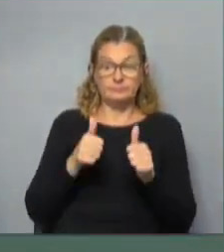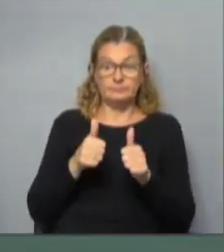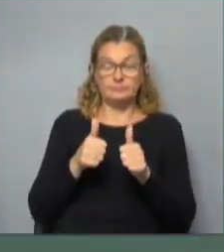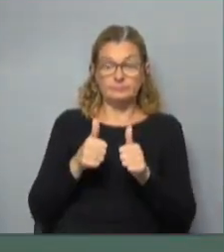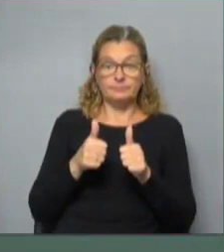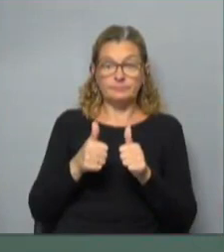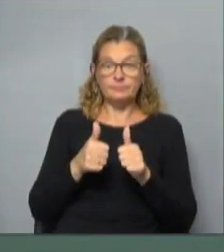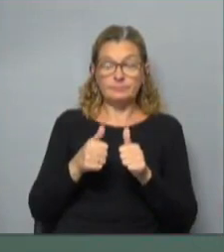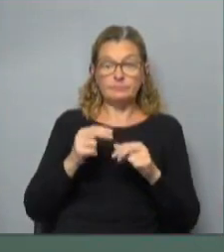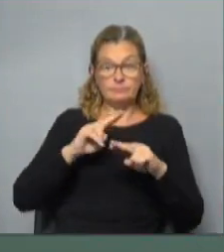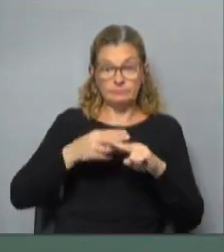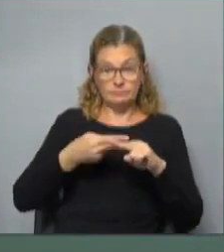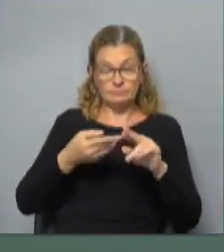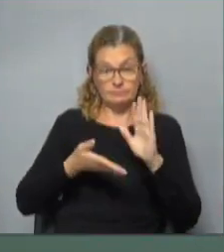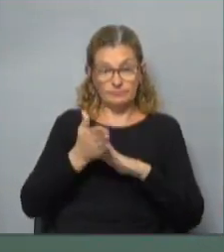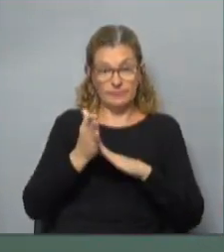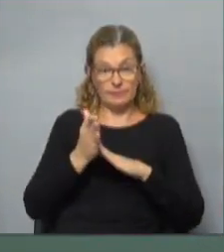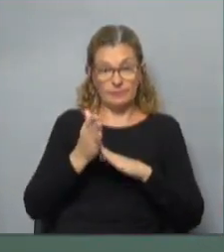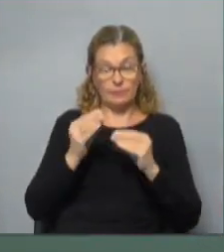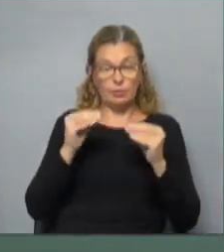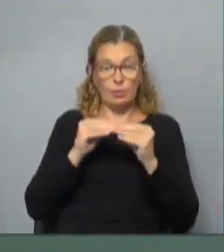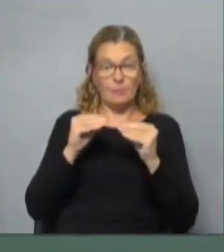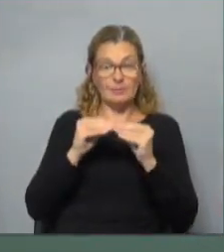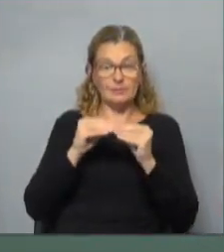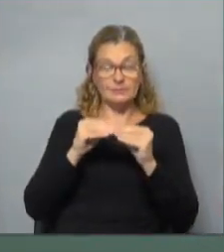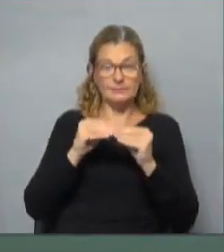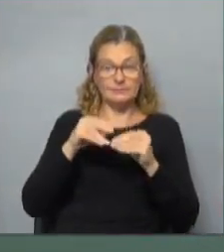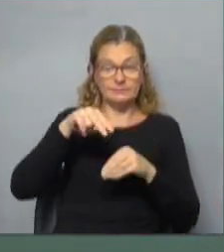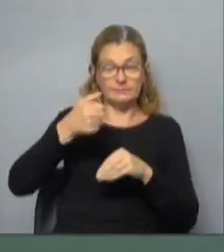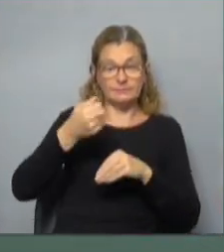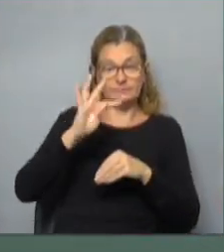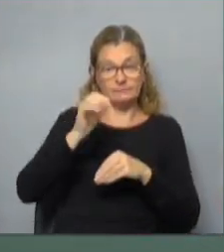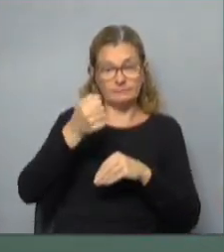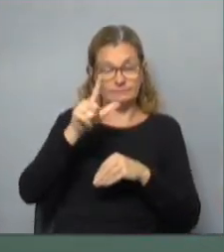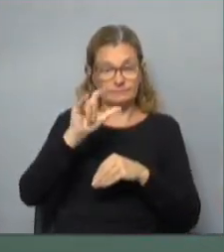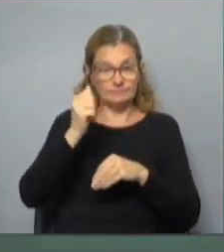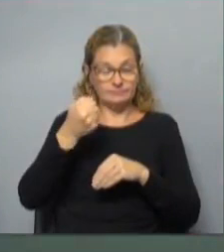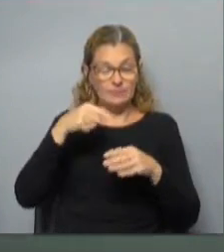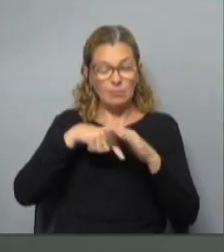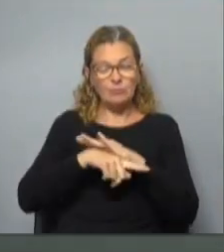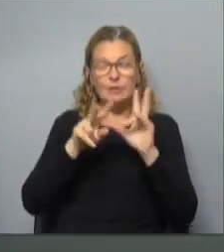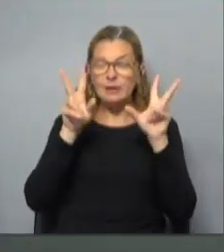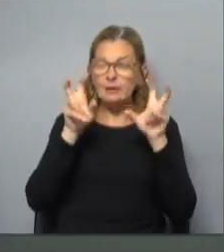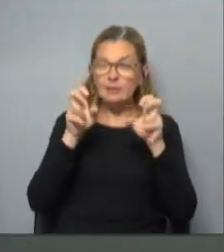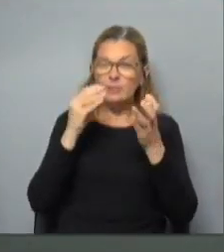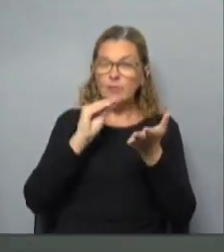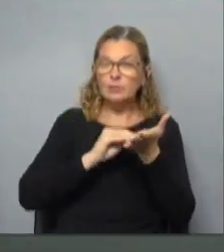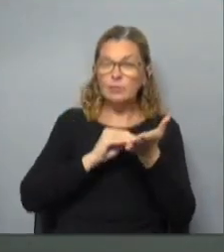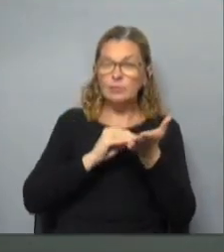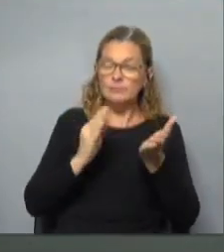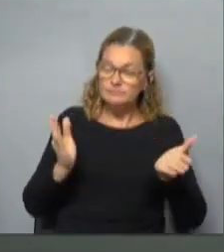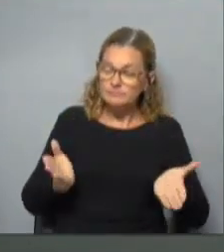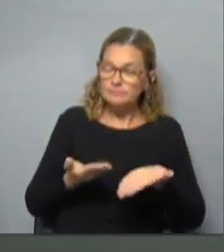y vamos nuevamente a nuestro contacto con nuestra compañera natalia de bruno a profundizar un poquito más sobre el